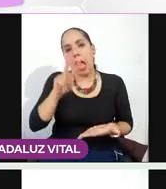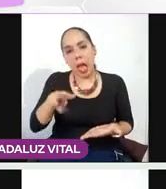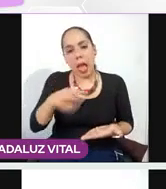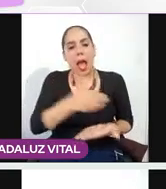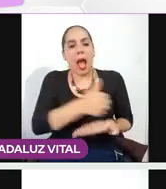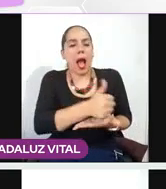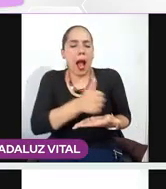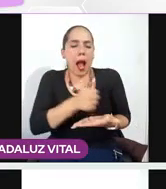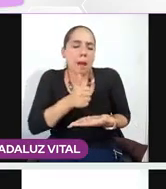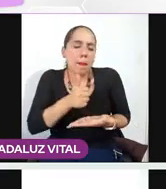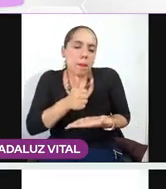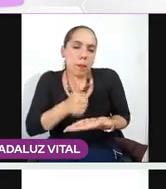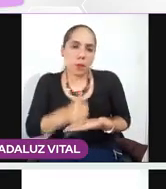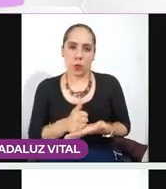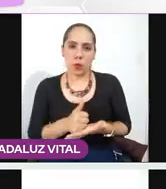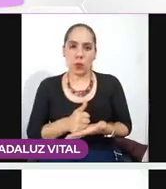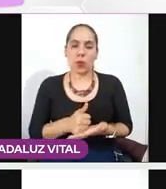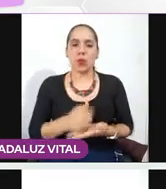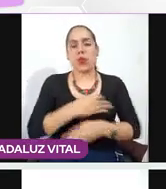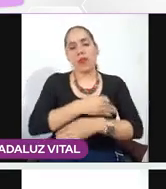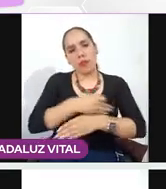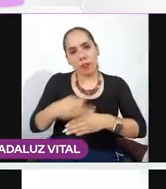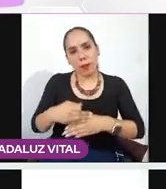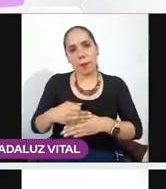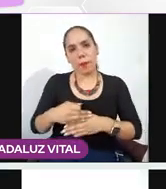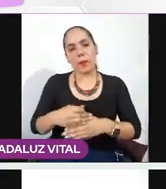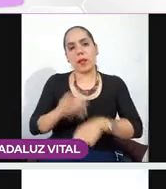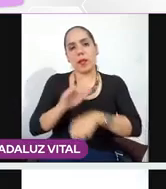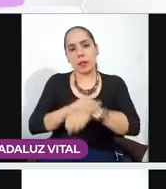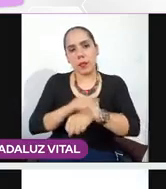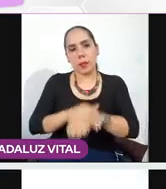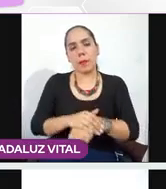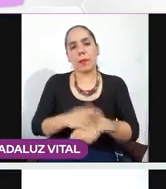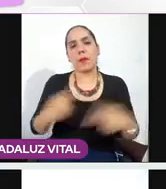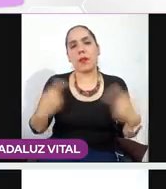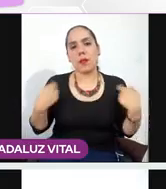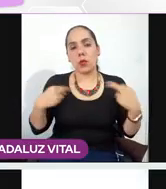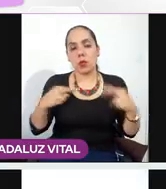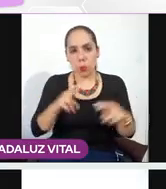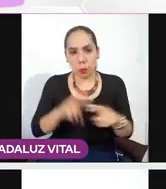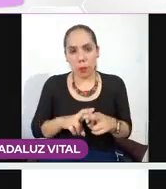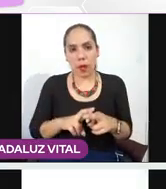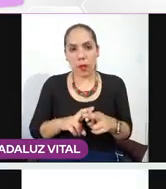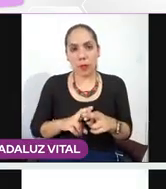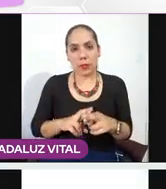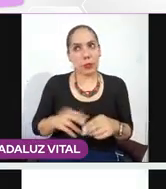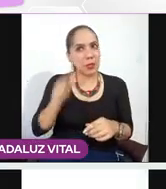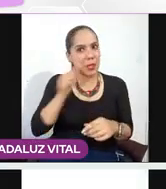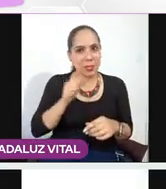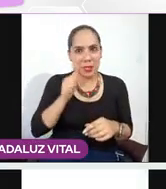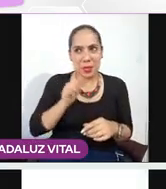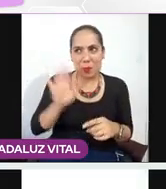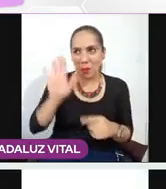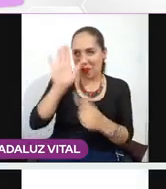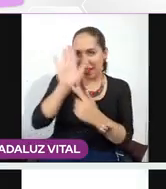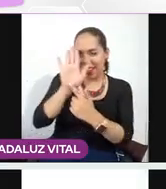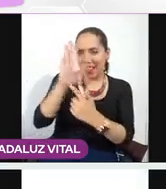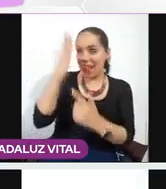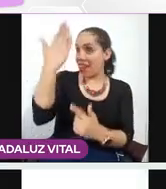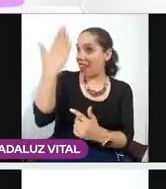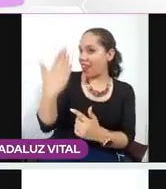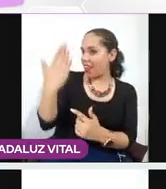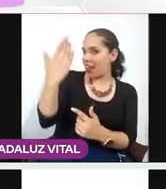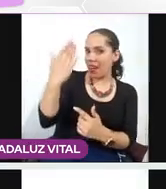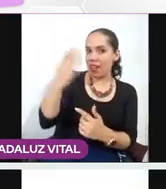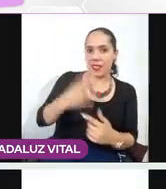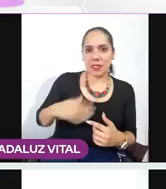apoyo, ¿no? Entonces, yo les recomiendo siempre es tener en su espejito, por ejemplo, a los adolescentes, ¿no? Ayudarles a generar esta